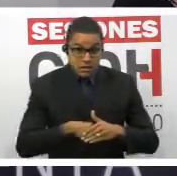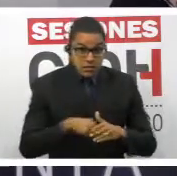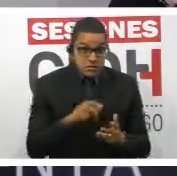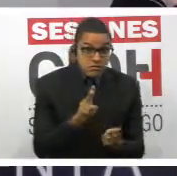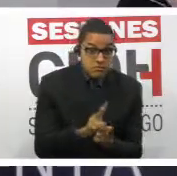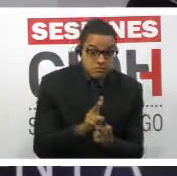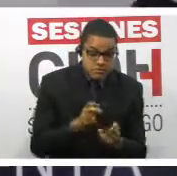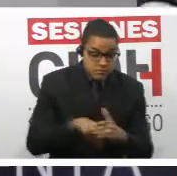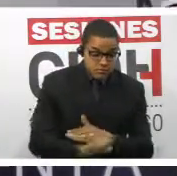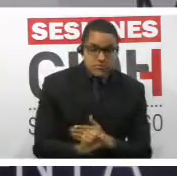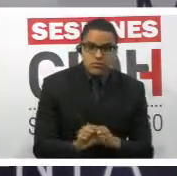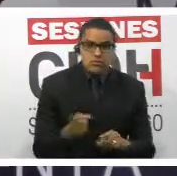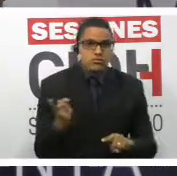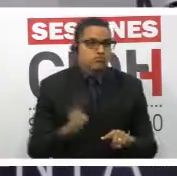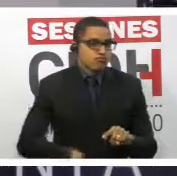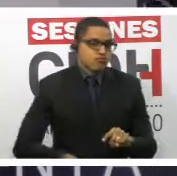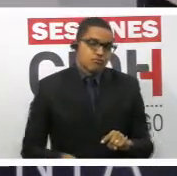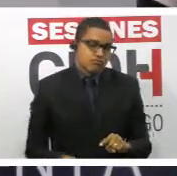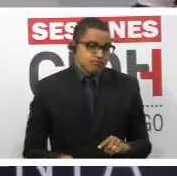es este